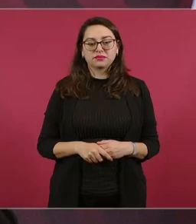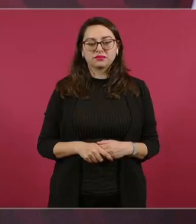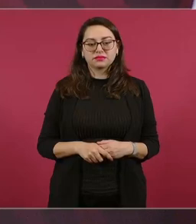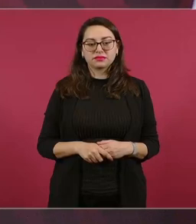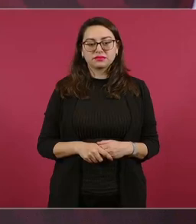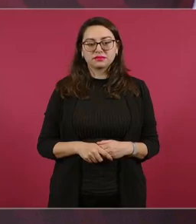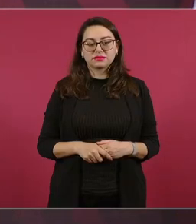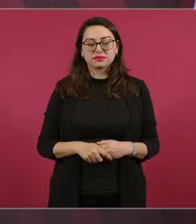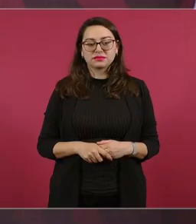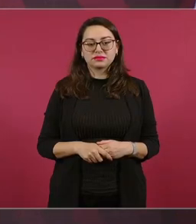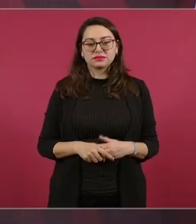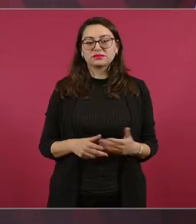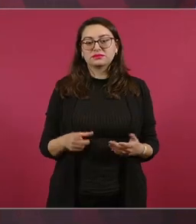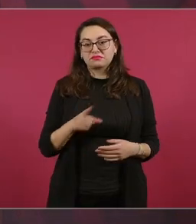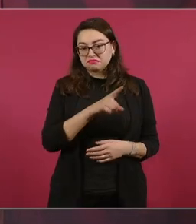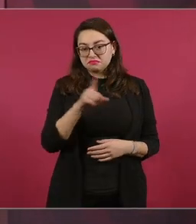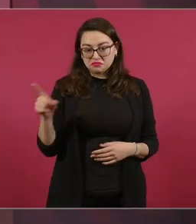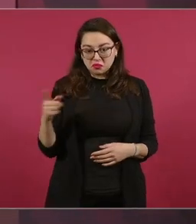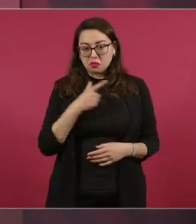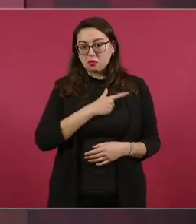Que es su gusto.